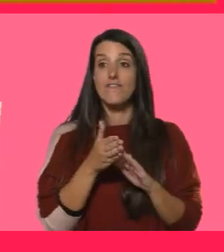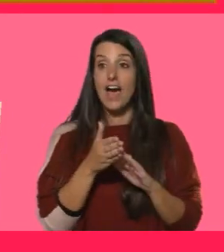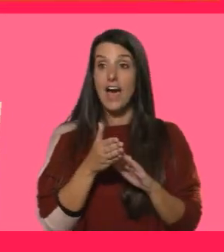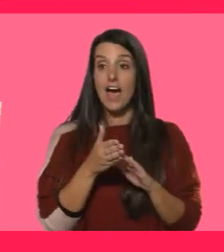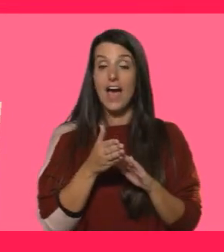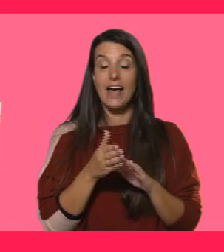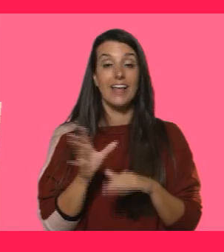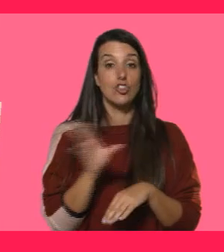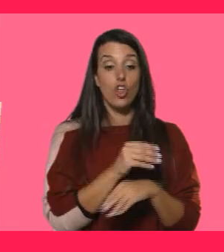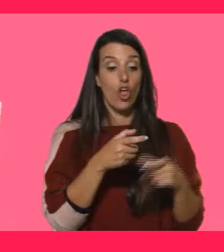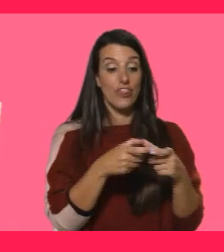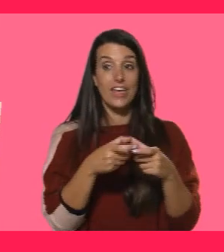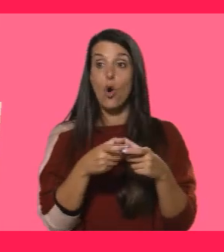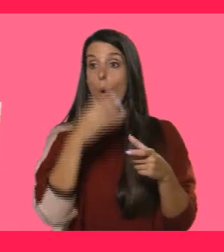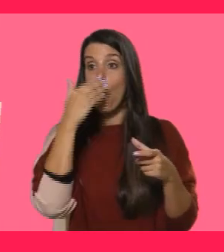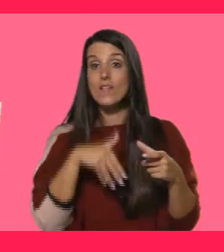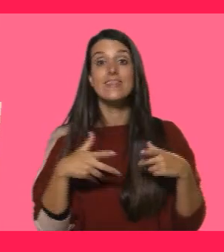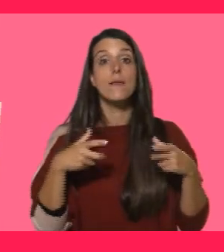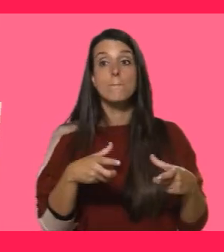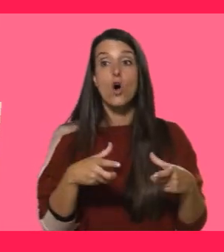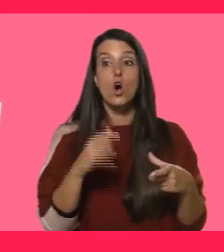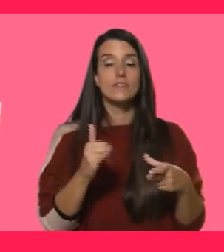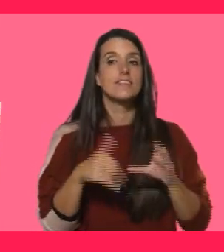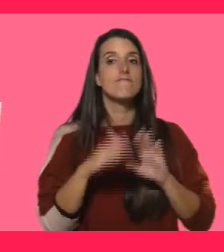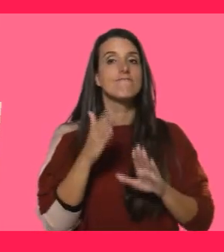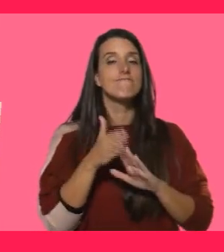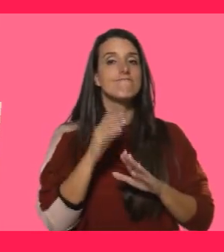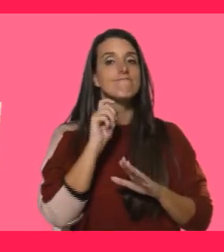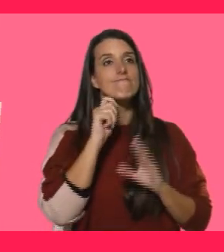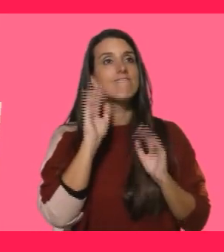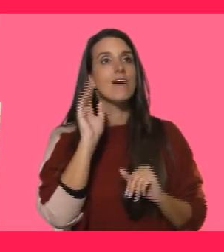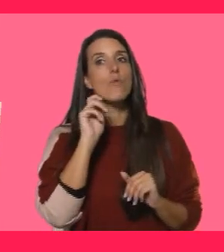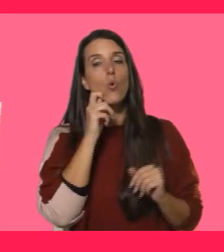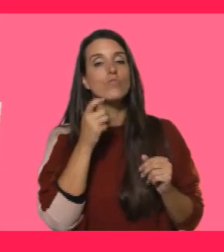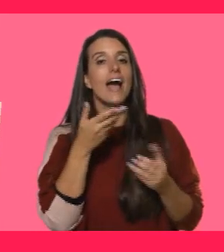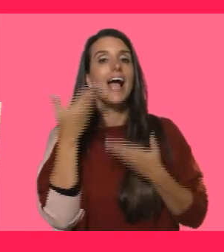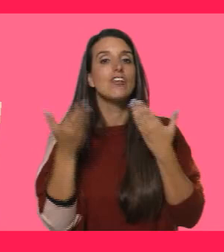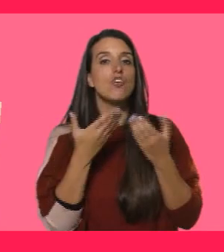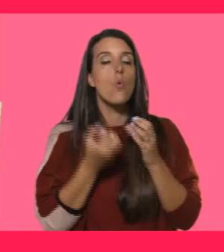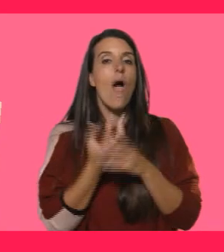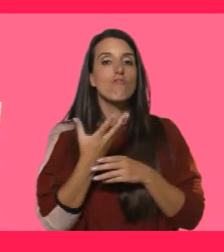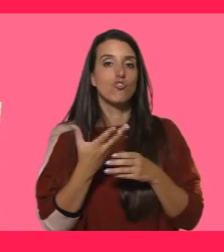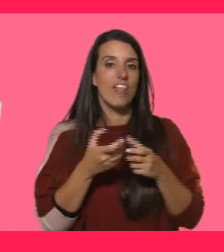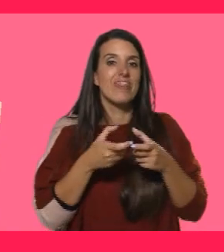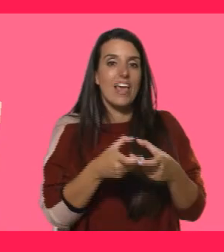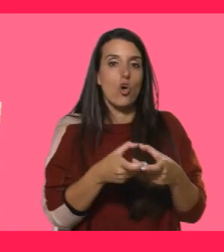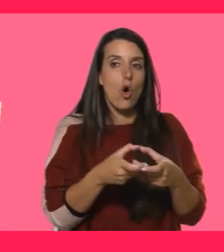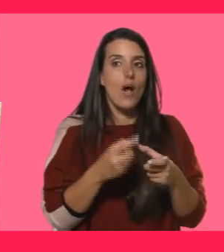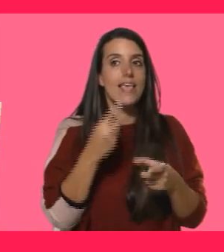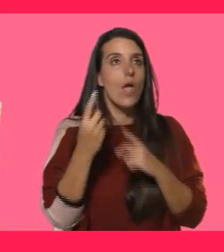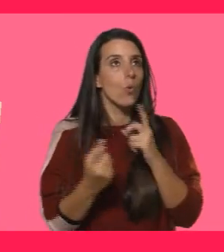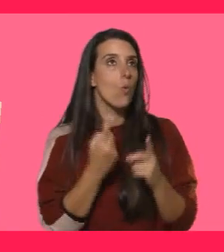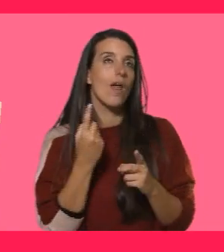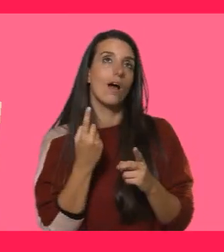los discos o del último? Sí, hago más que nada los temas más nuevos y como que tengo algunas